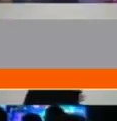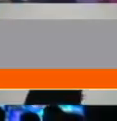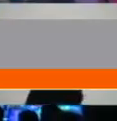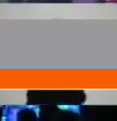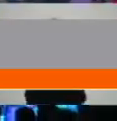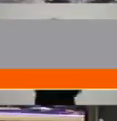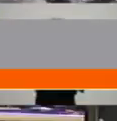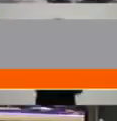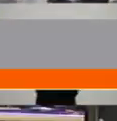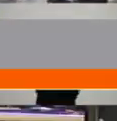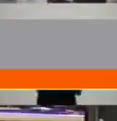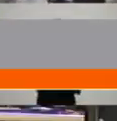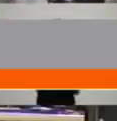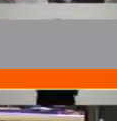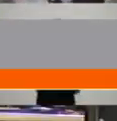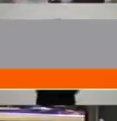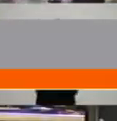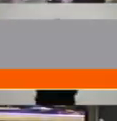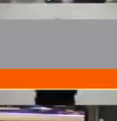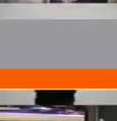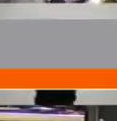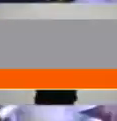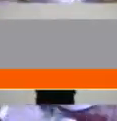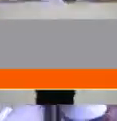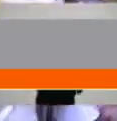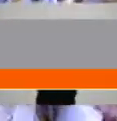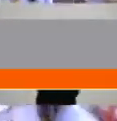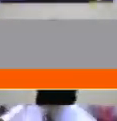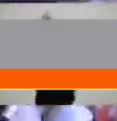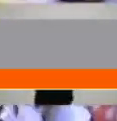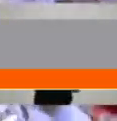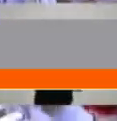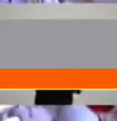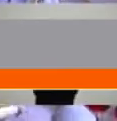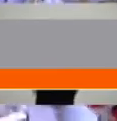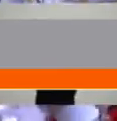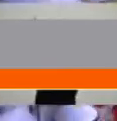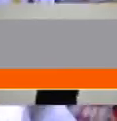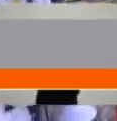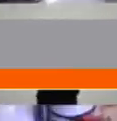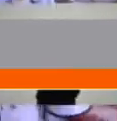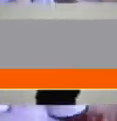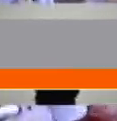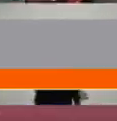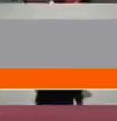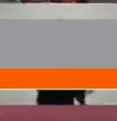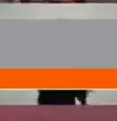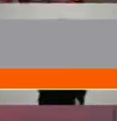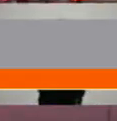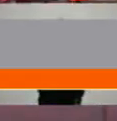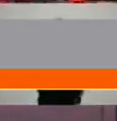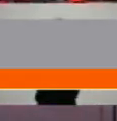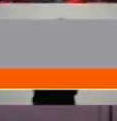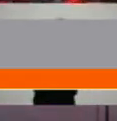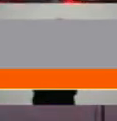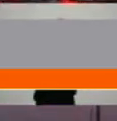Posteriormente fue el turno de los intoxicados. Los 34 componentes de la popular murga Historia Viva del Carnaval festejaron su 40 aniversario sobre el escenario del recinto